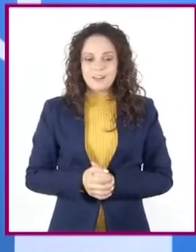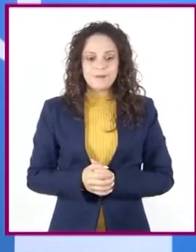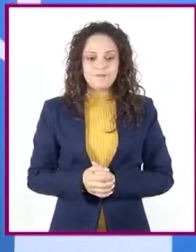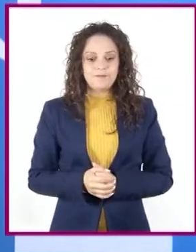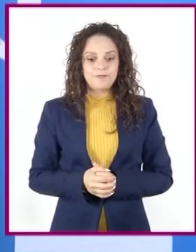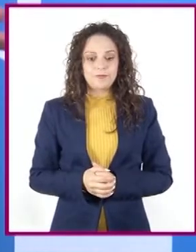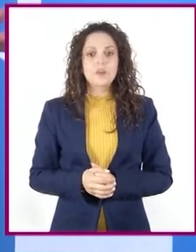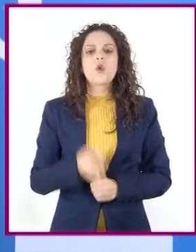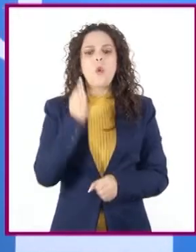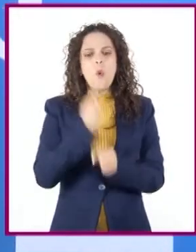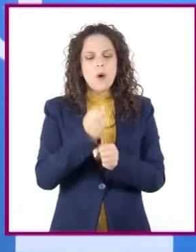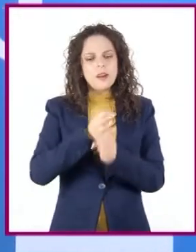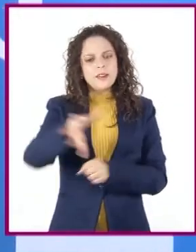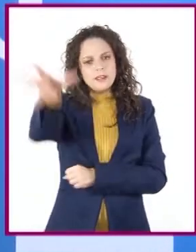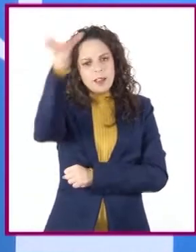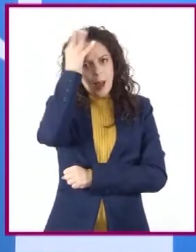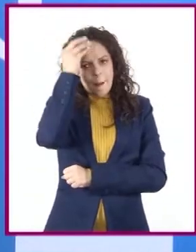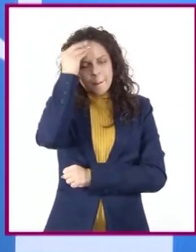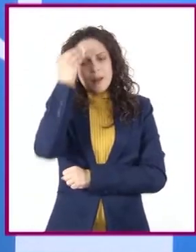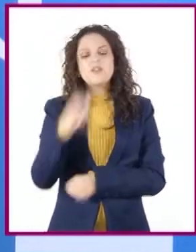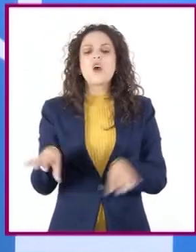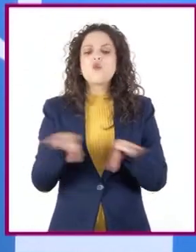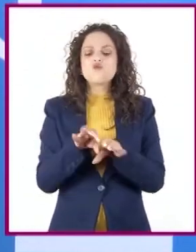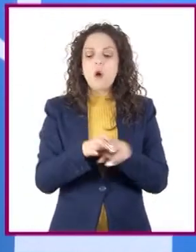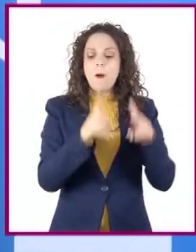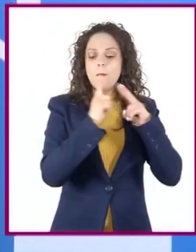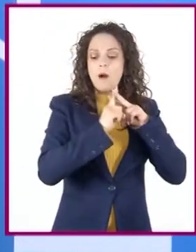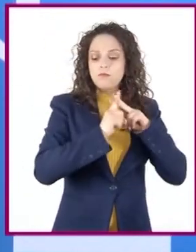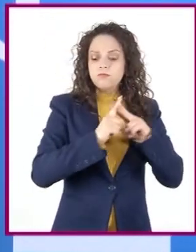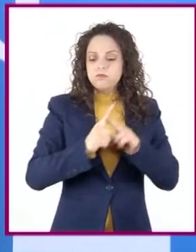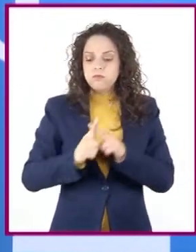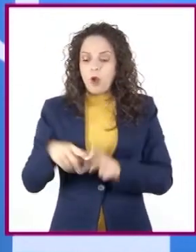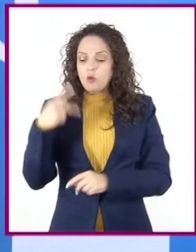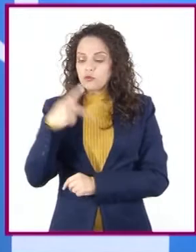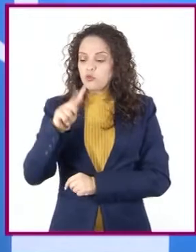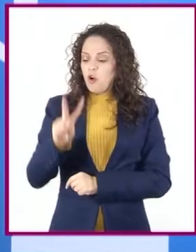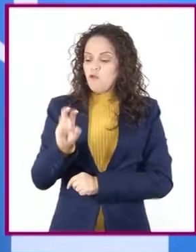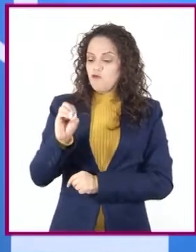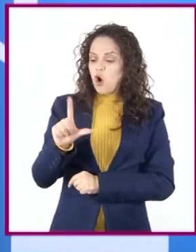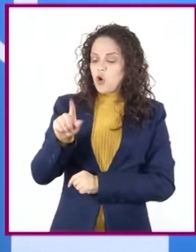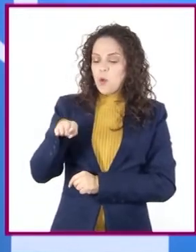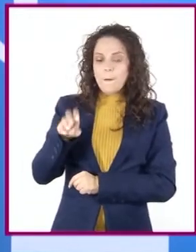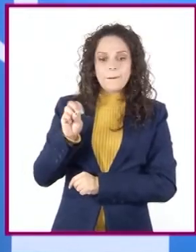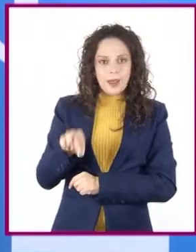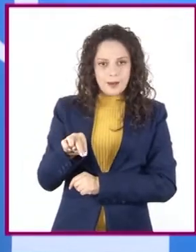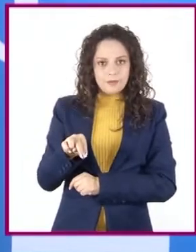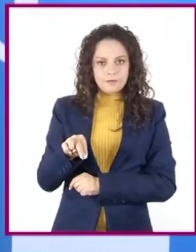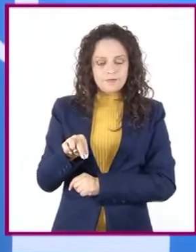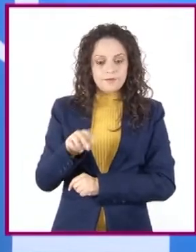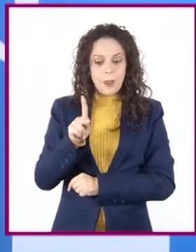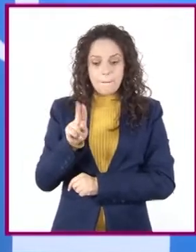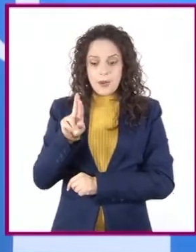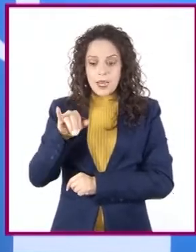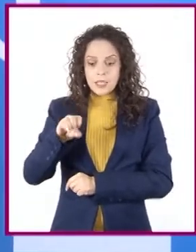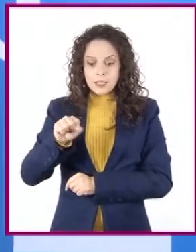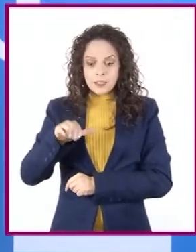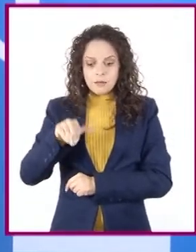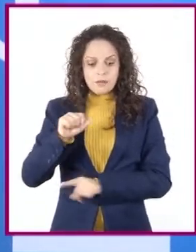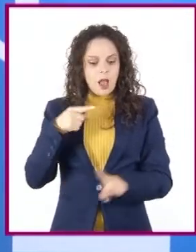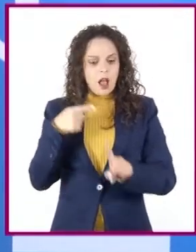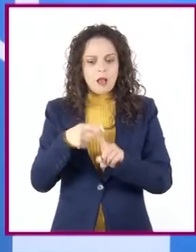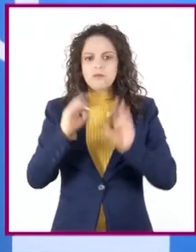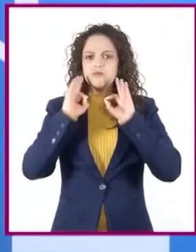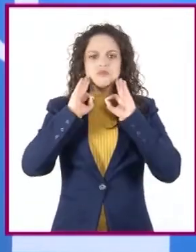vamos a aprender cómo calcular el volumen de distintos tipos de prismas. Los prismas son formas muy comunes a